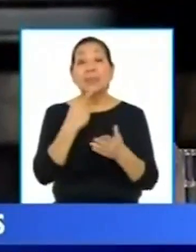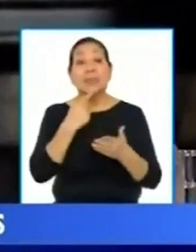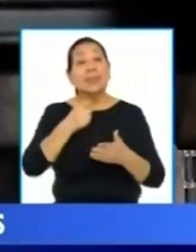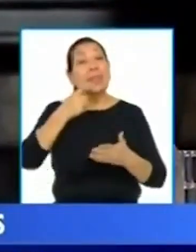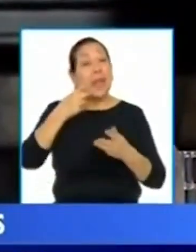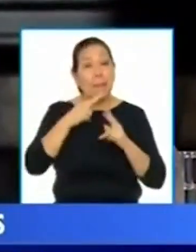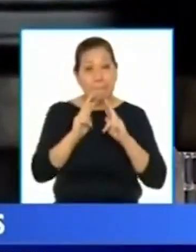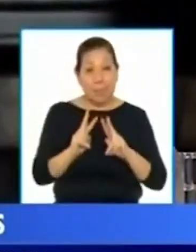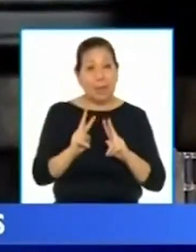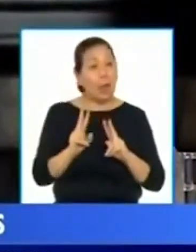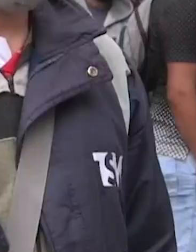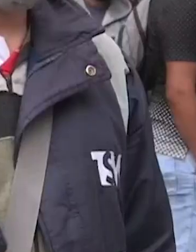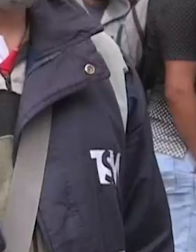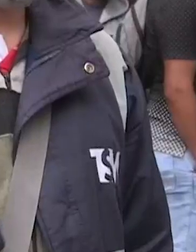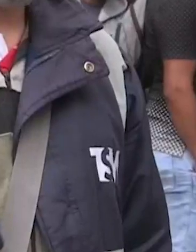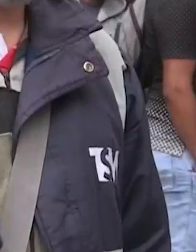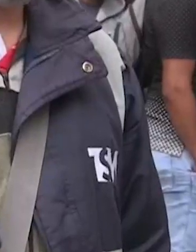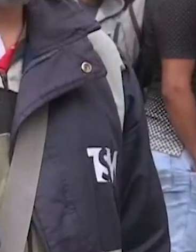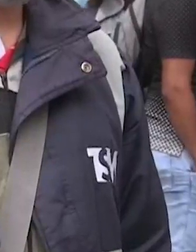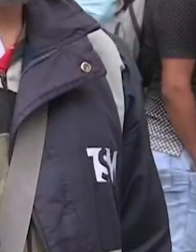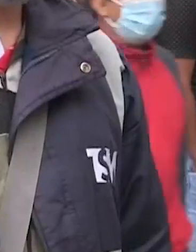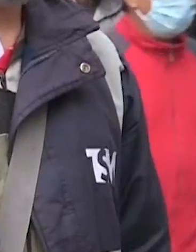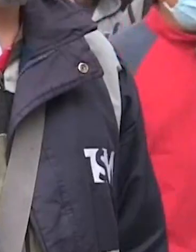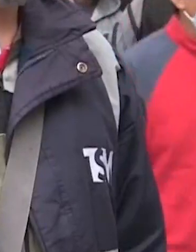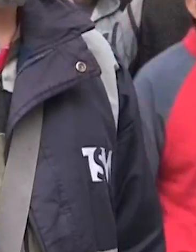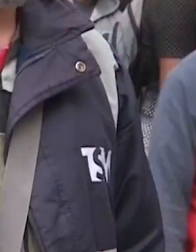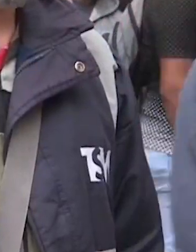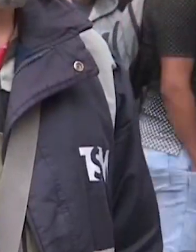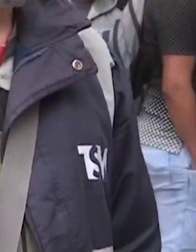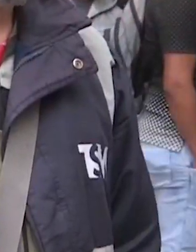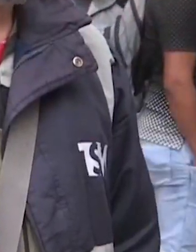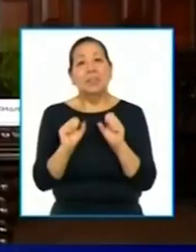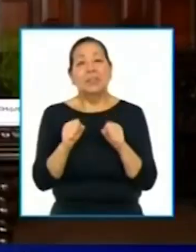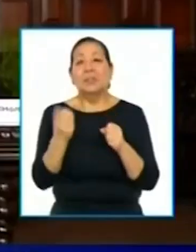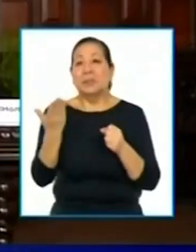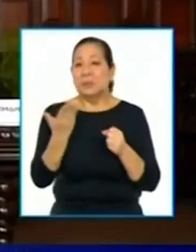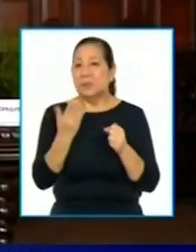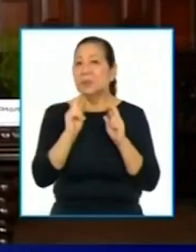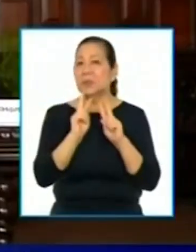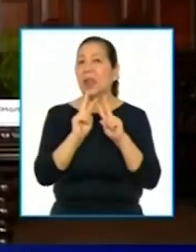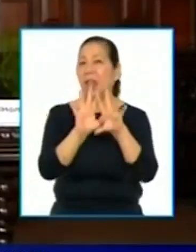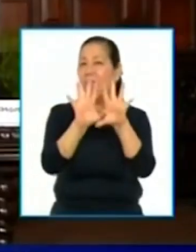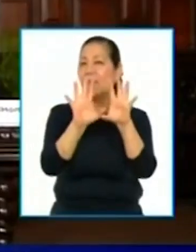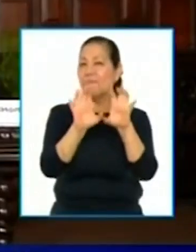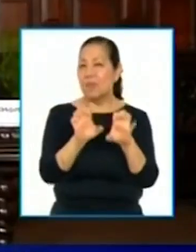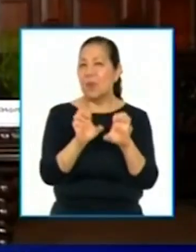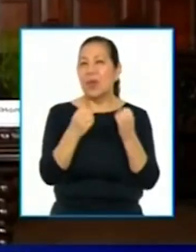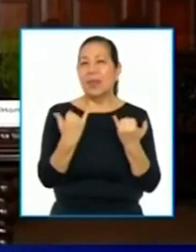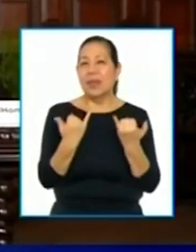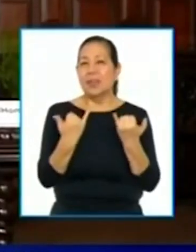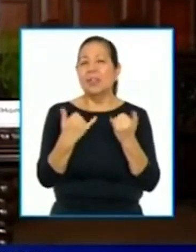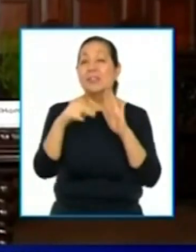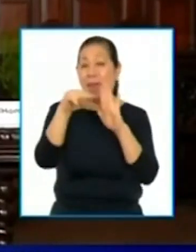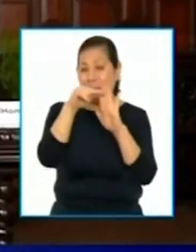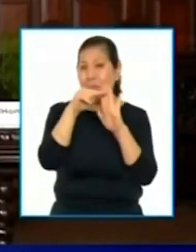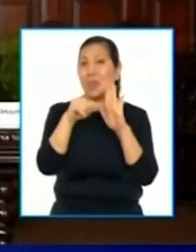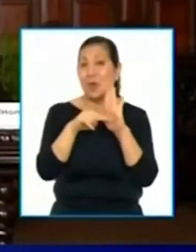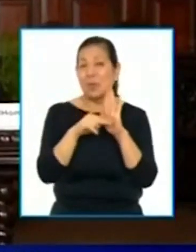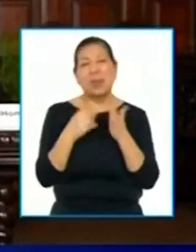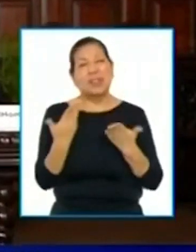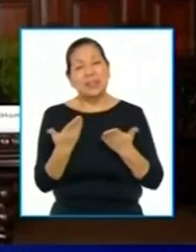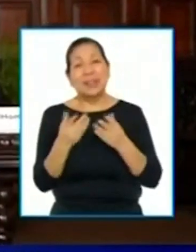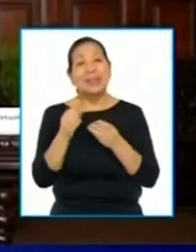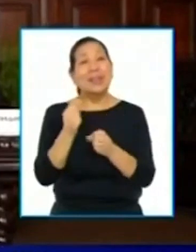EPSM, Violeta Bermúdez, afirmó que el gobierno no lo hará. Hemos evaluado que esta norma que